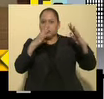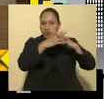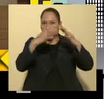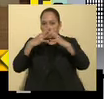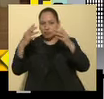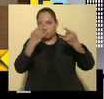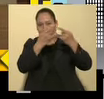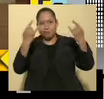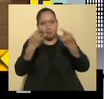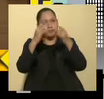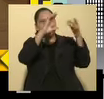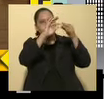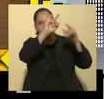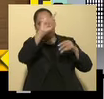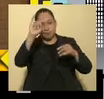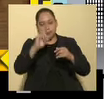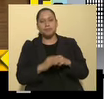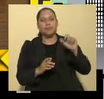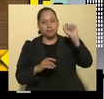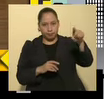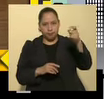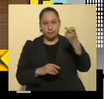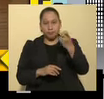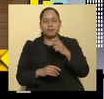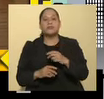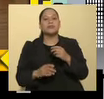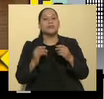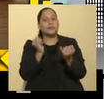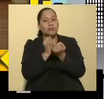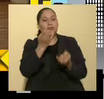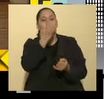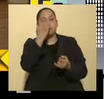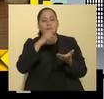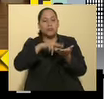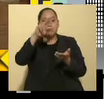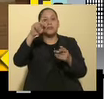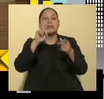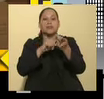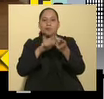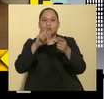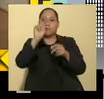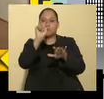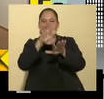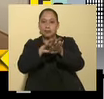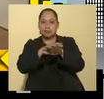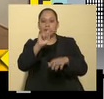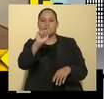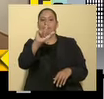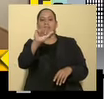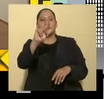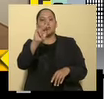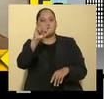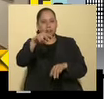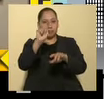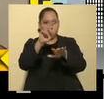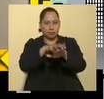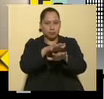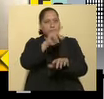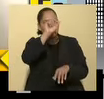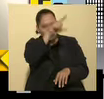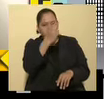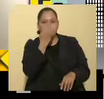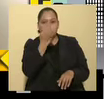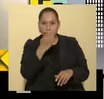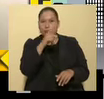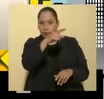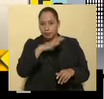las escuelas importantes, sin lugar a dudas, fue la Escuela de Pintura al Aire Libre de Tlalpan. También hubo escuela de pintura al aire libre en Tlalpan, ¿no? Y